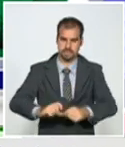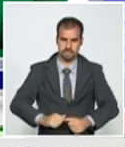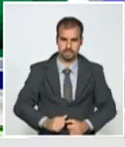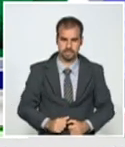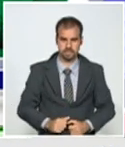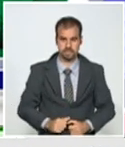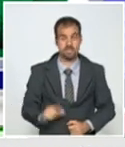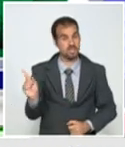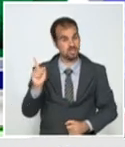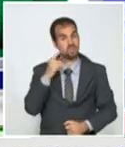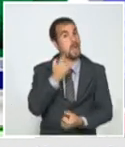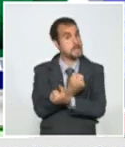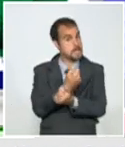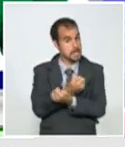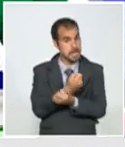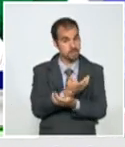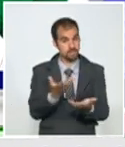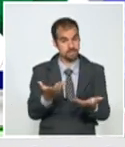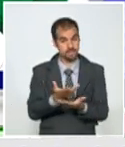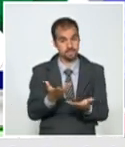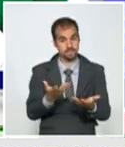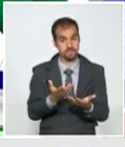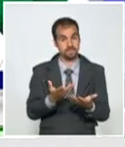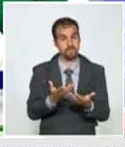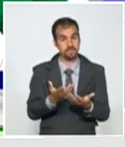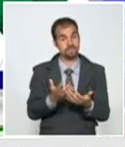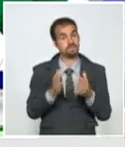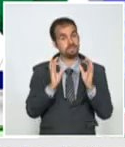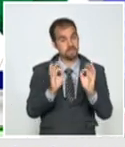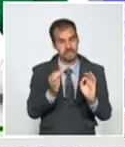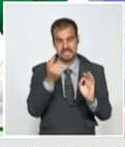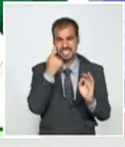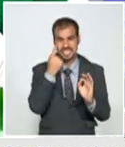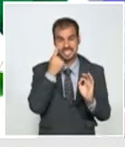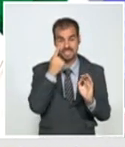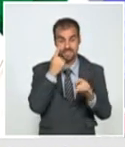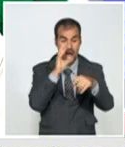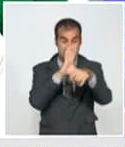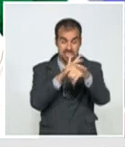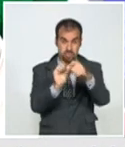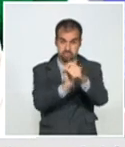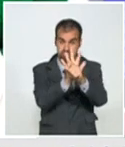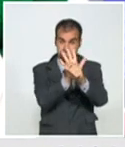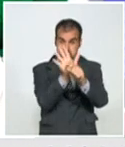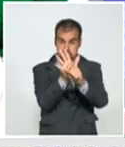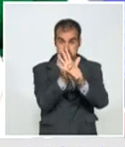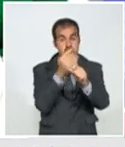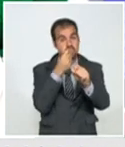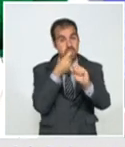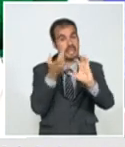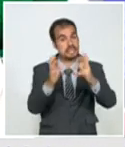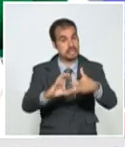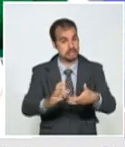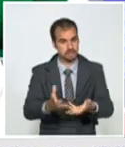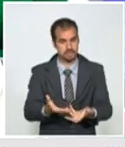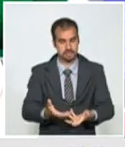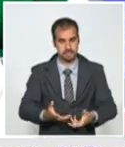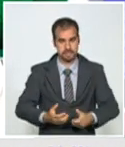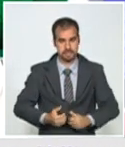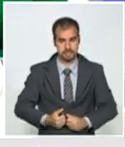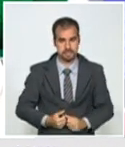riesgo, lo cual traduce también que esta enfermedad se complica en muchas